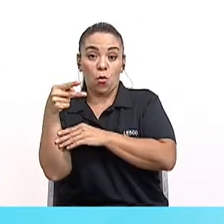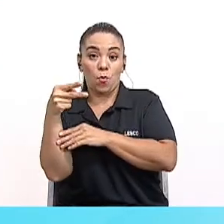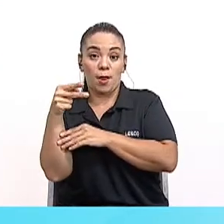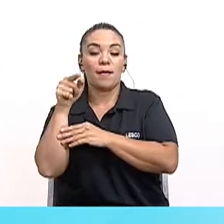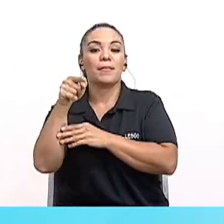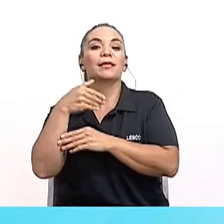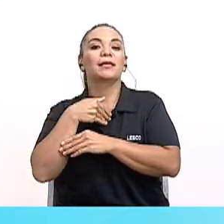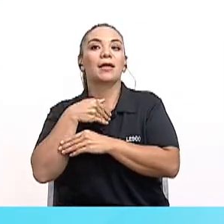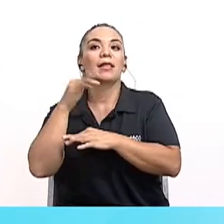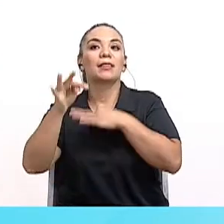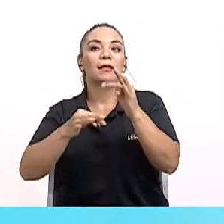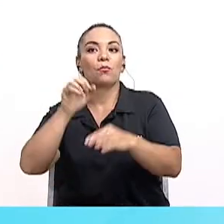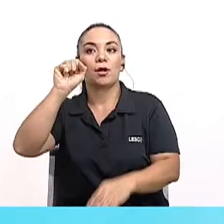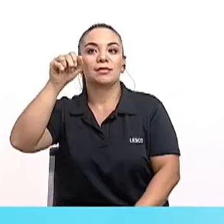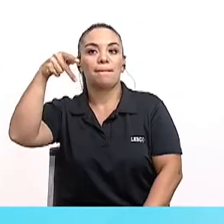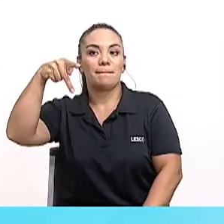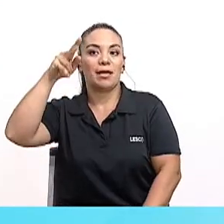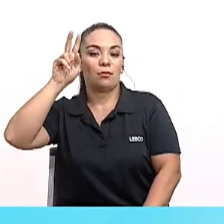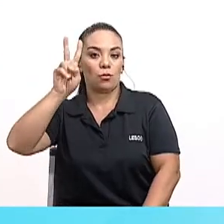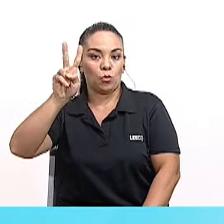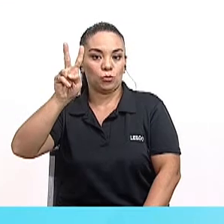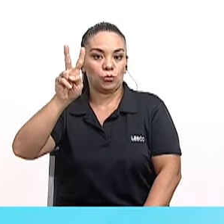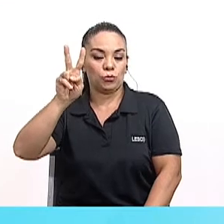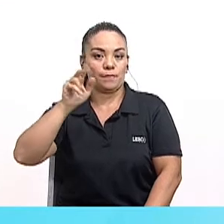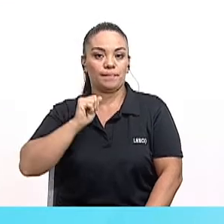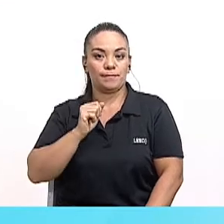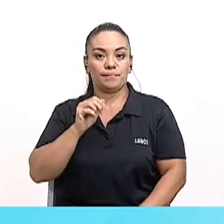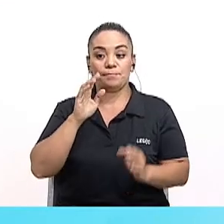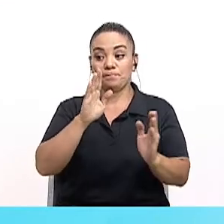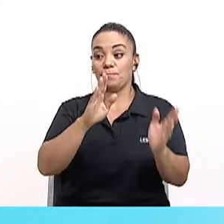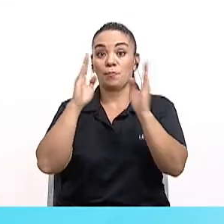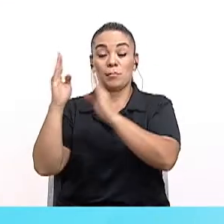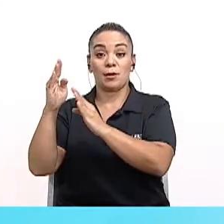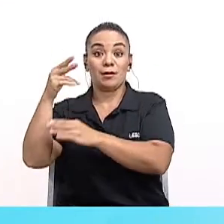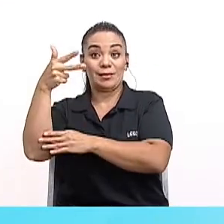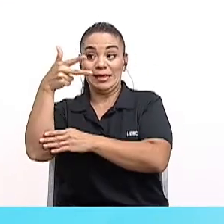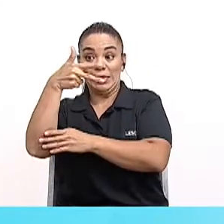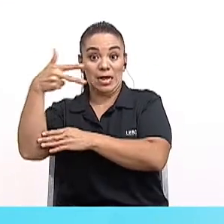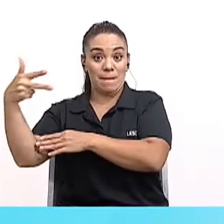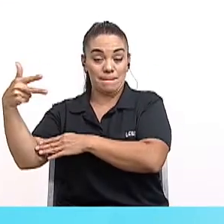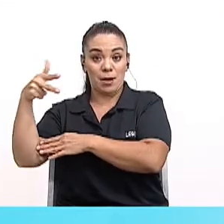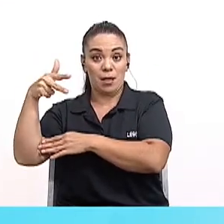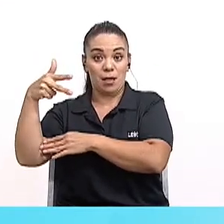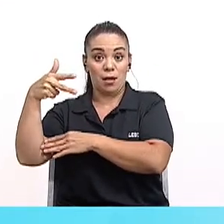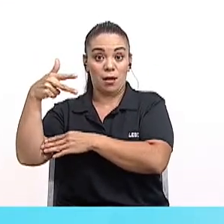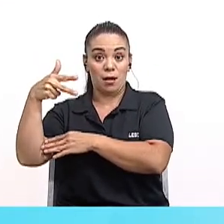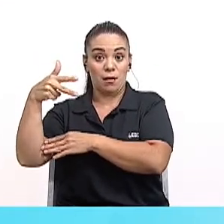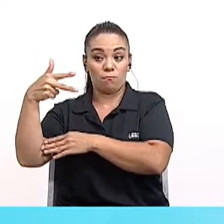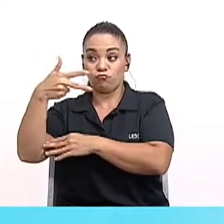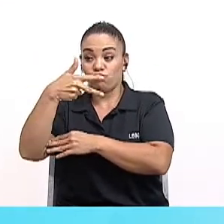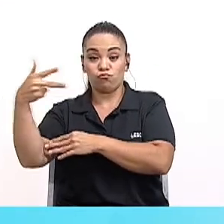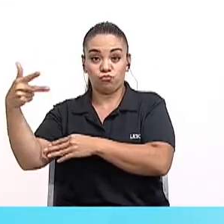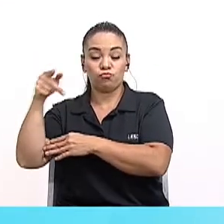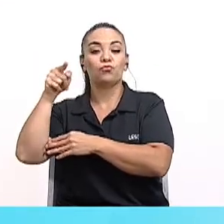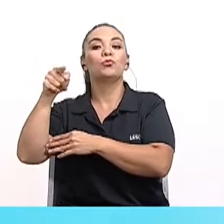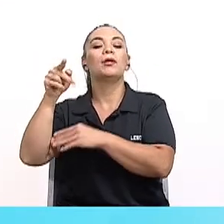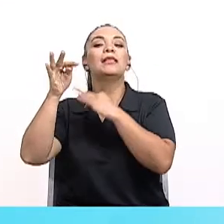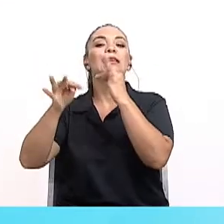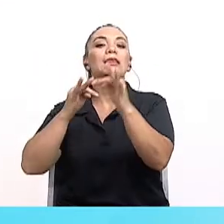de tipo sp2. Y si tengo un enlace triple, por lo menos voy a tener una hibridación de